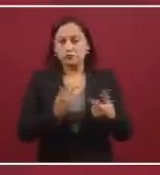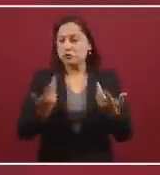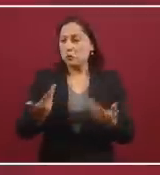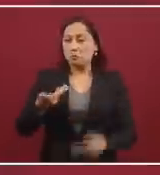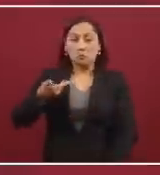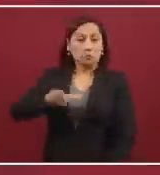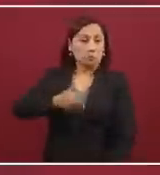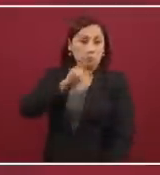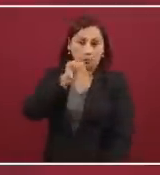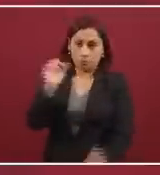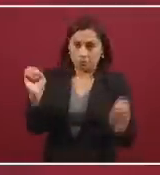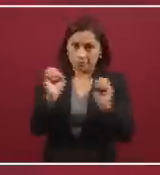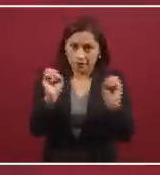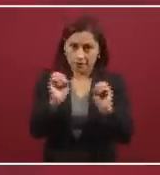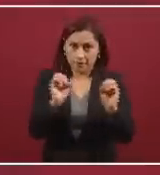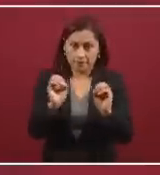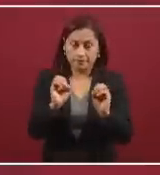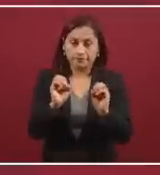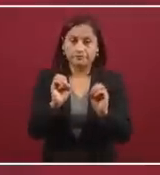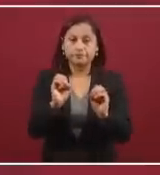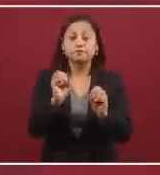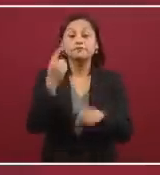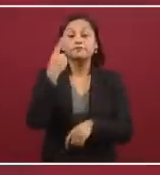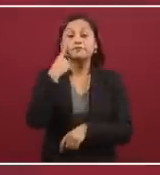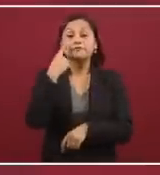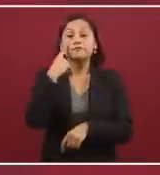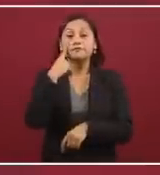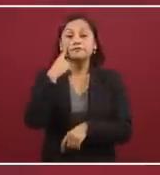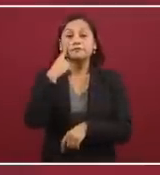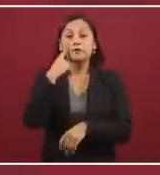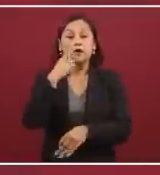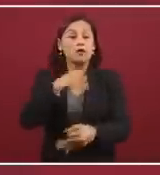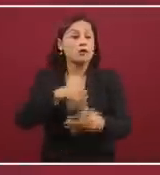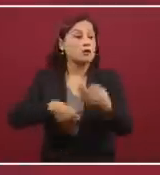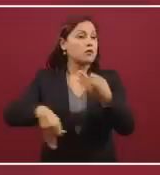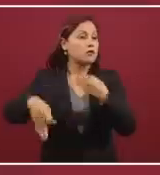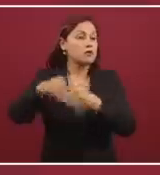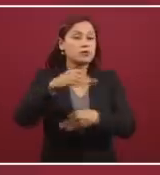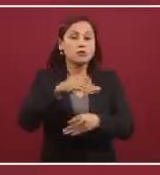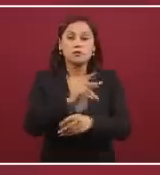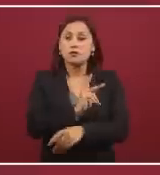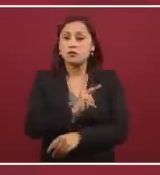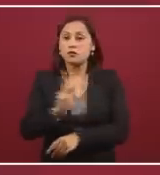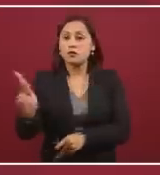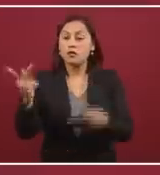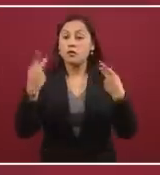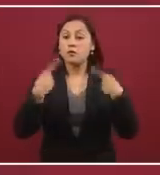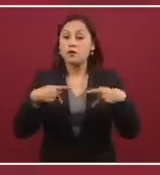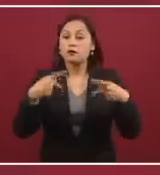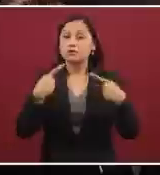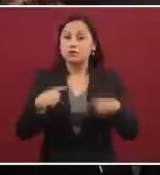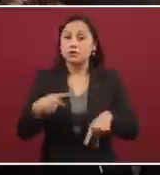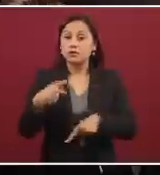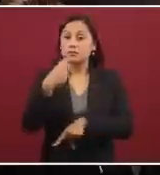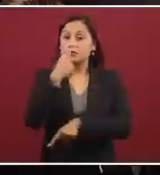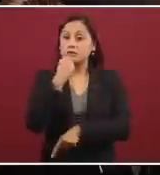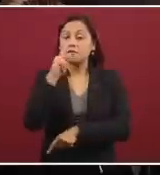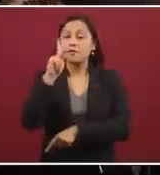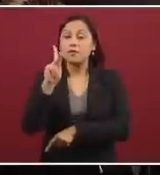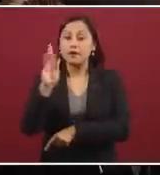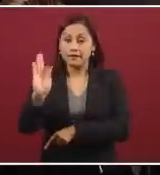elementos de la policía federal van a ser reacomodados hay